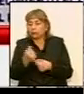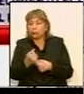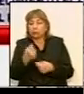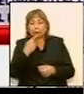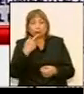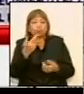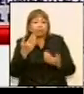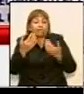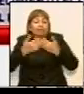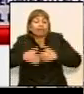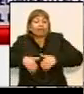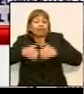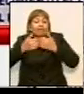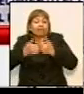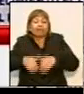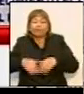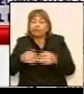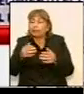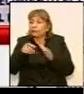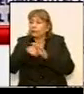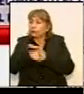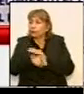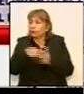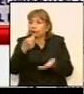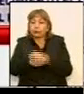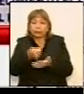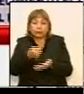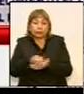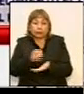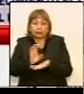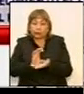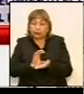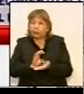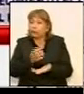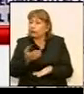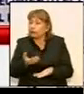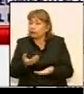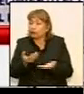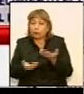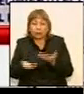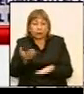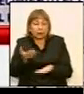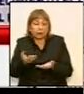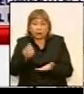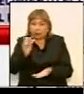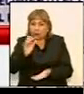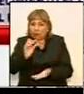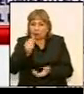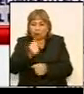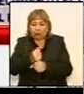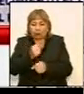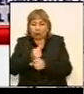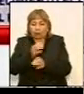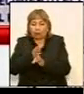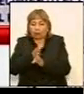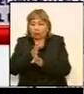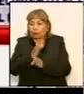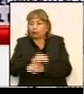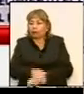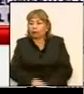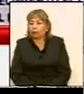es una industria intensiva en capital, ¿no? Que genera relativamente poco empleo directo,